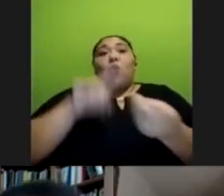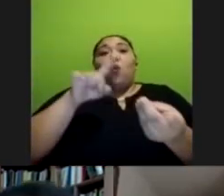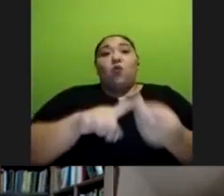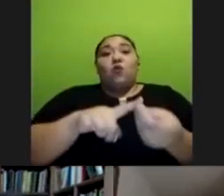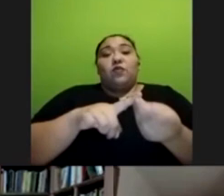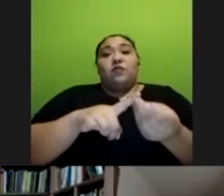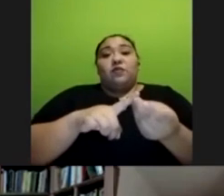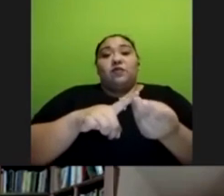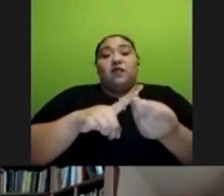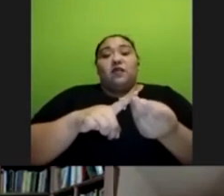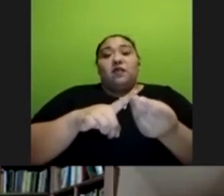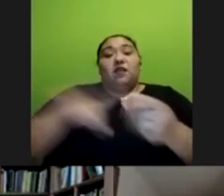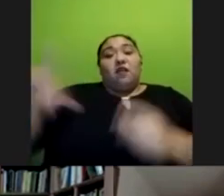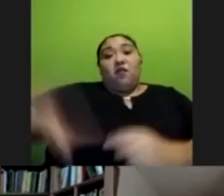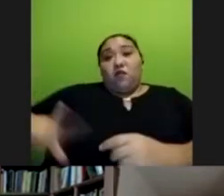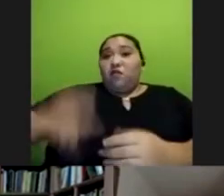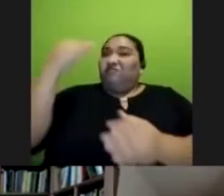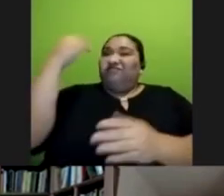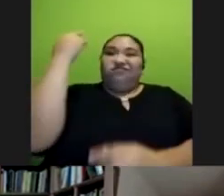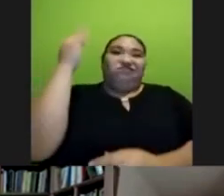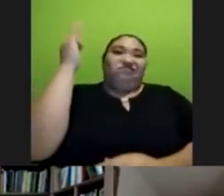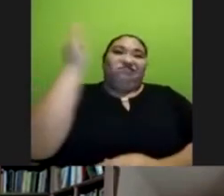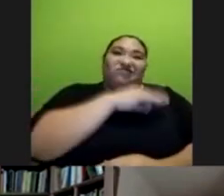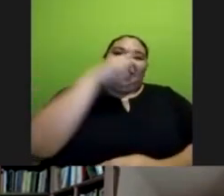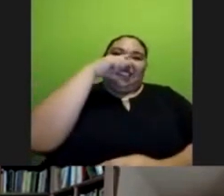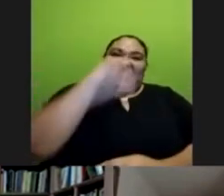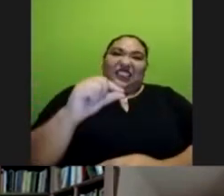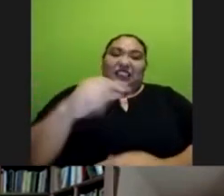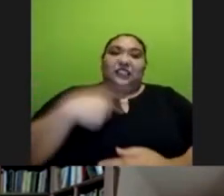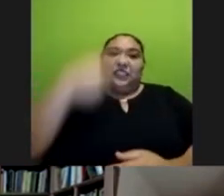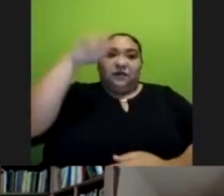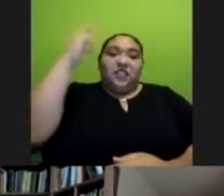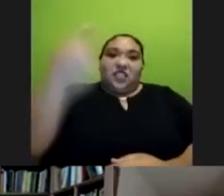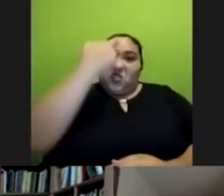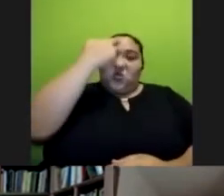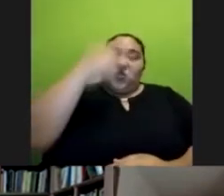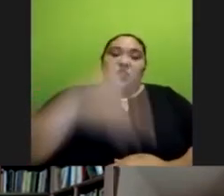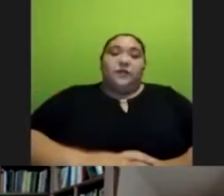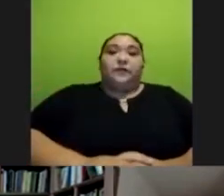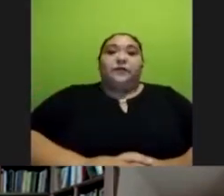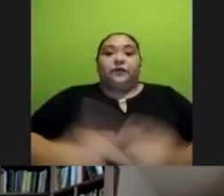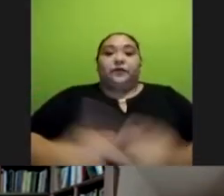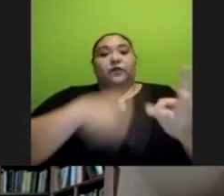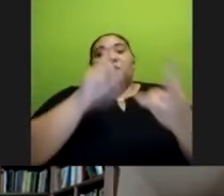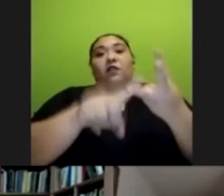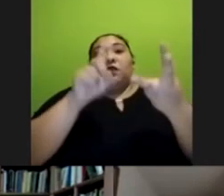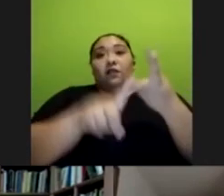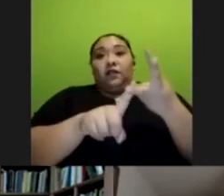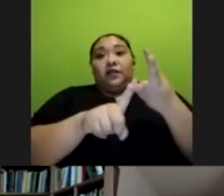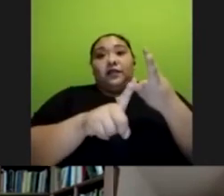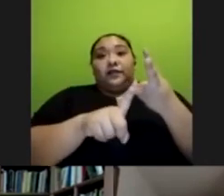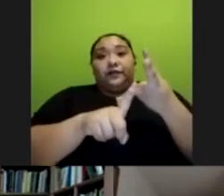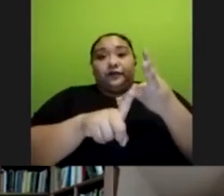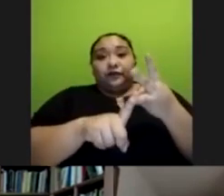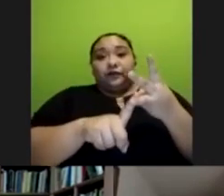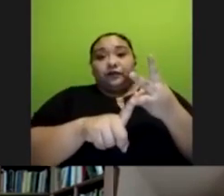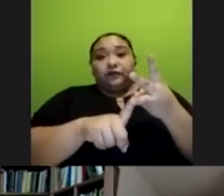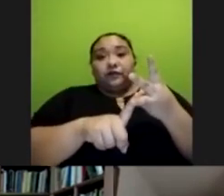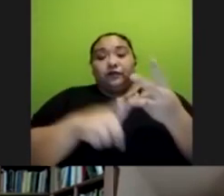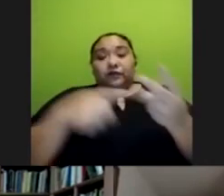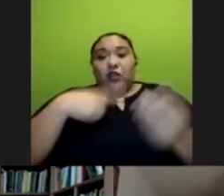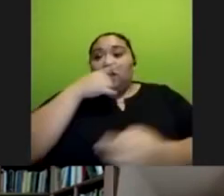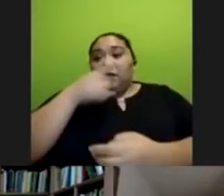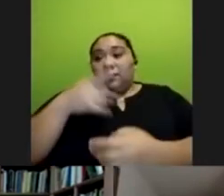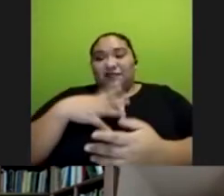una tercera, y aquí embono con lo que dice buena parte de nuestros muy generosos